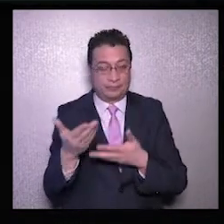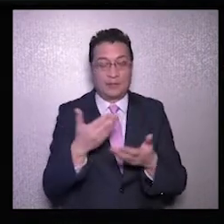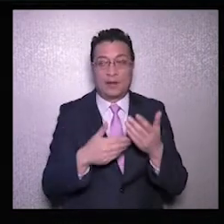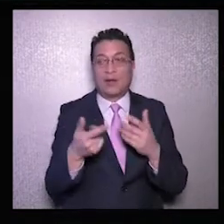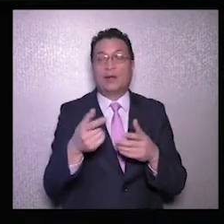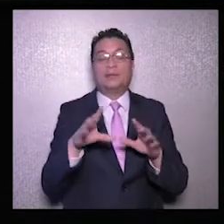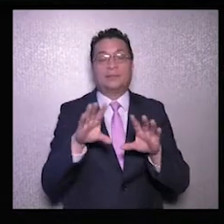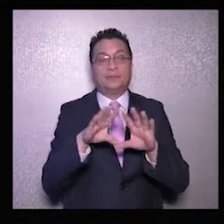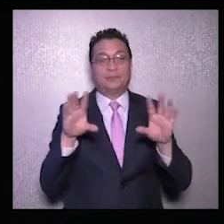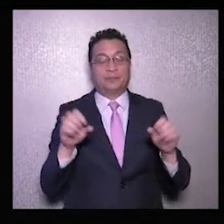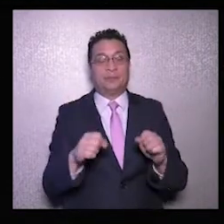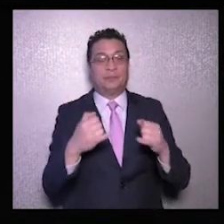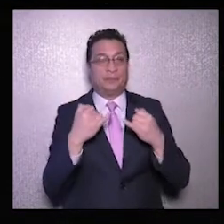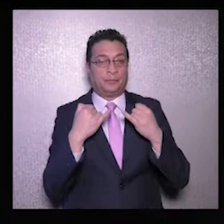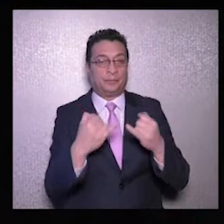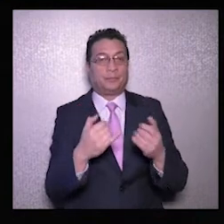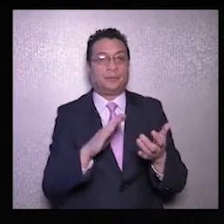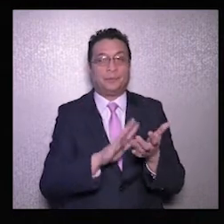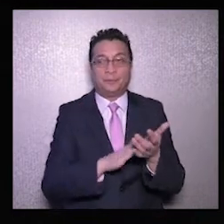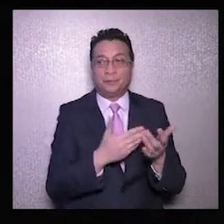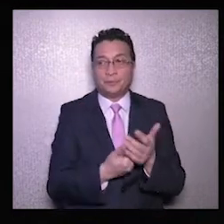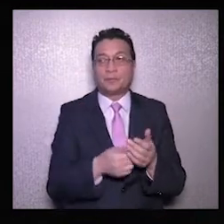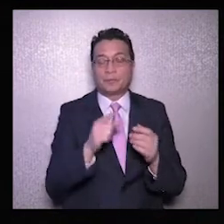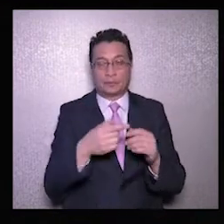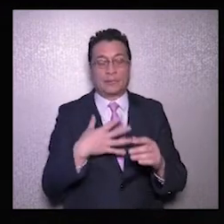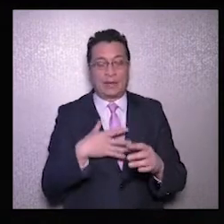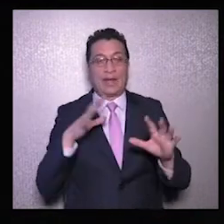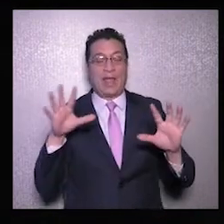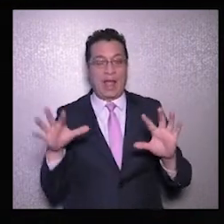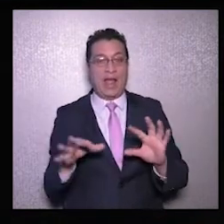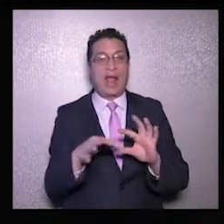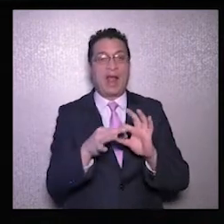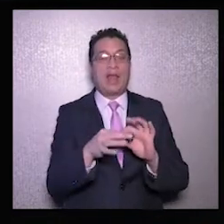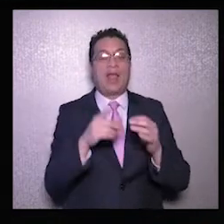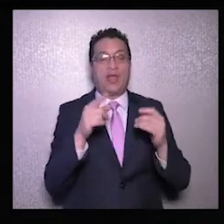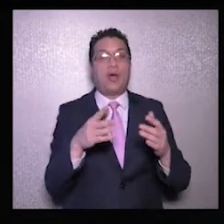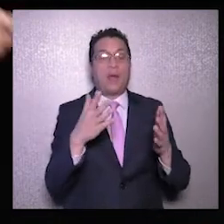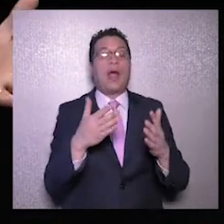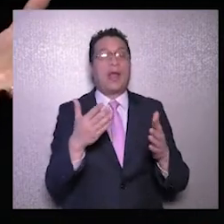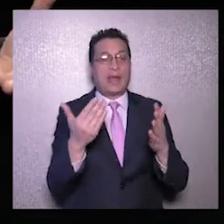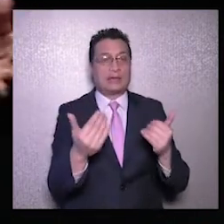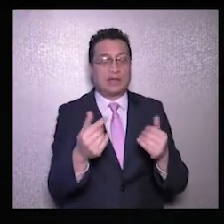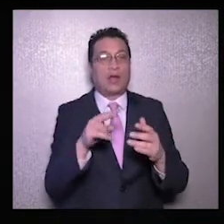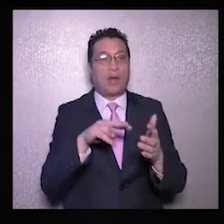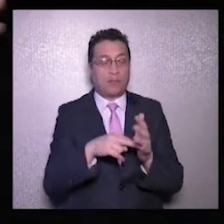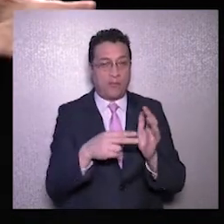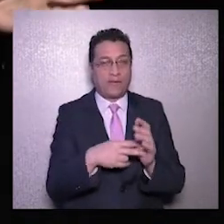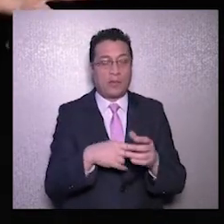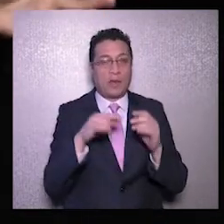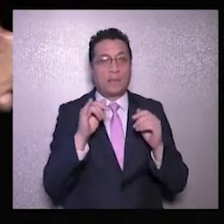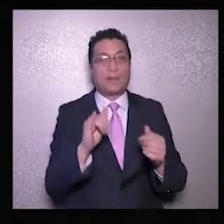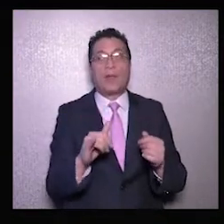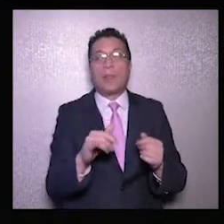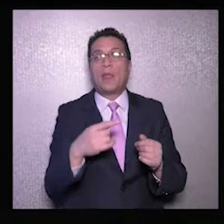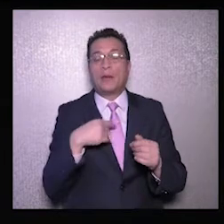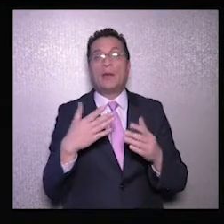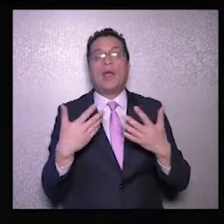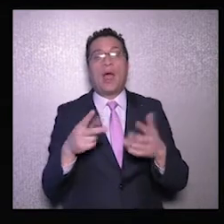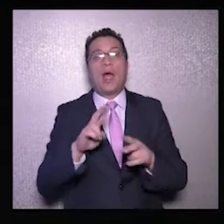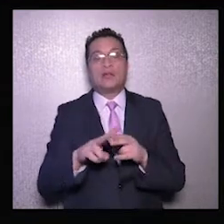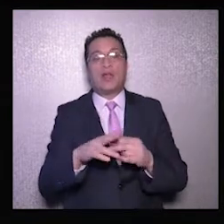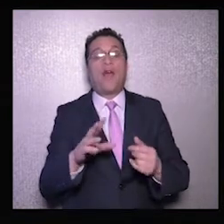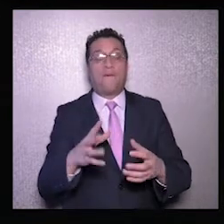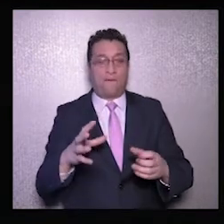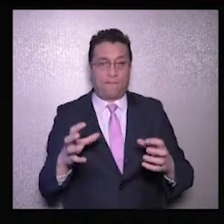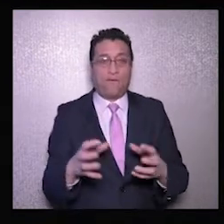los sistemas de información en salud. Queremos ser aliados en levantar necesidades, en levantar problemas, en hacer fuerza